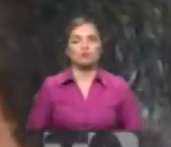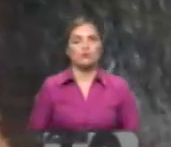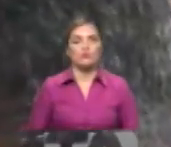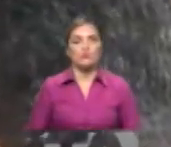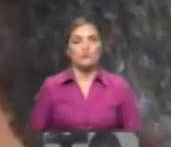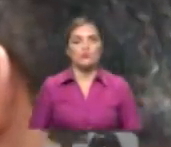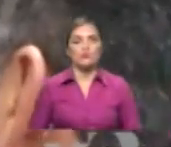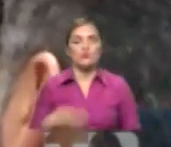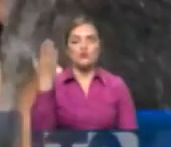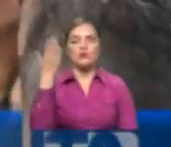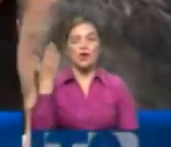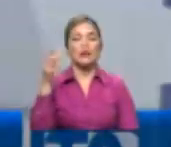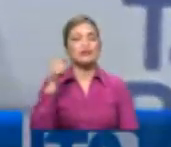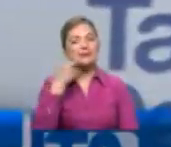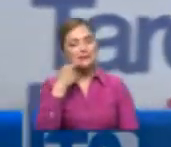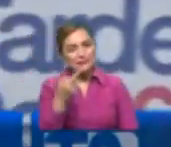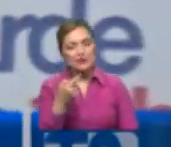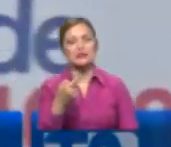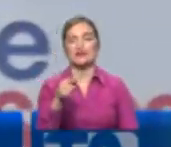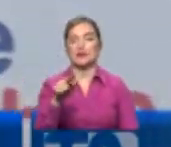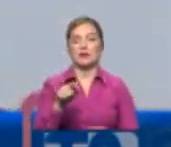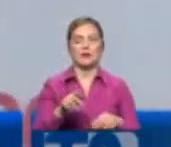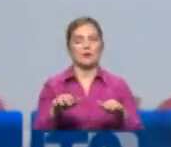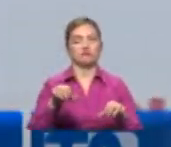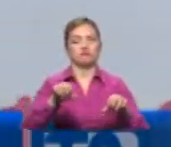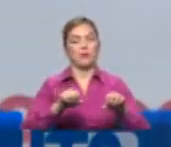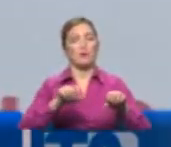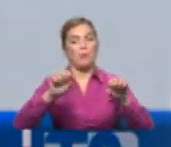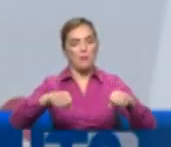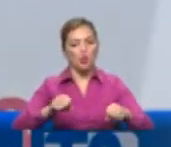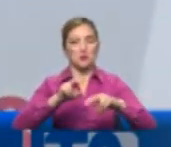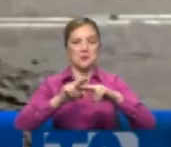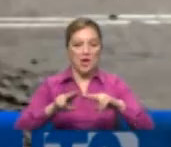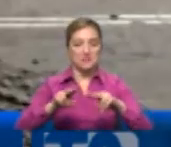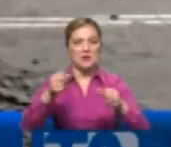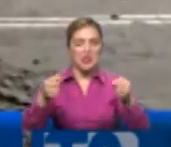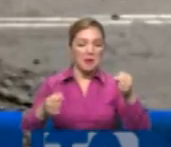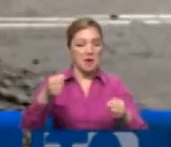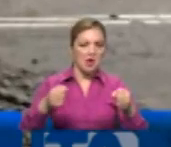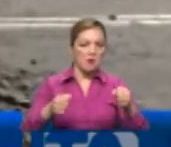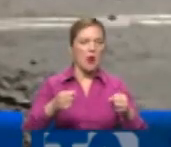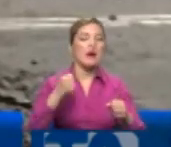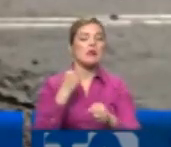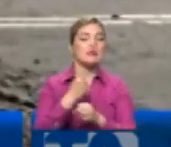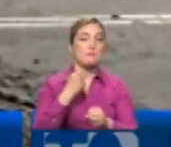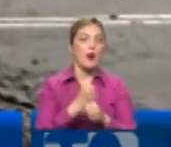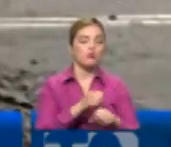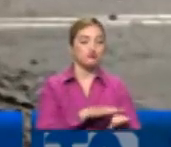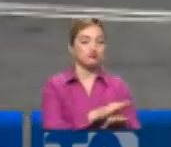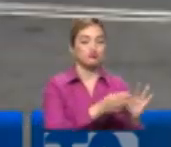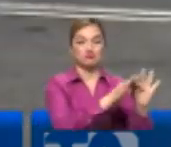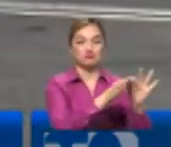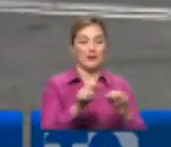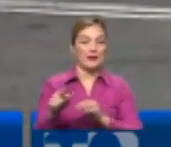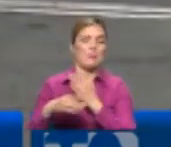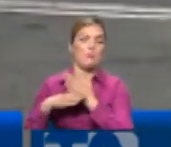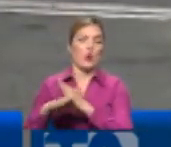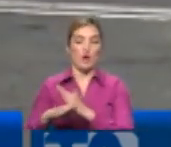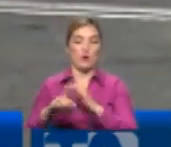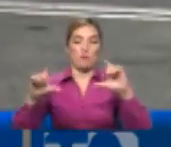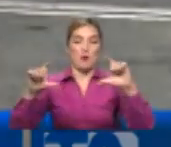el anuncio del alcalde jorge yunda de restringir la movilidad por número de placas durante 12 horas para los trabajos de repavimentación de la ciudad sigue